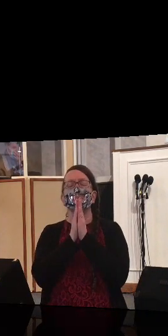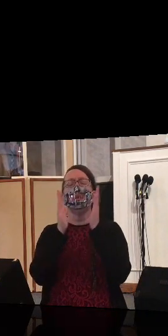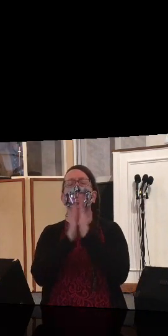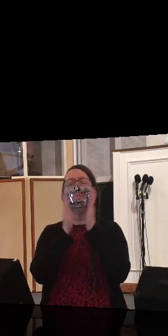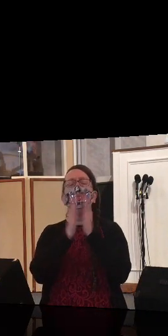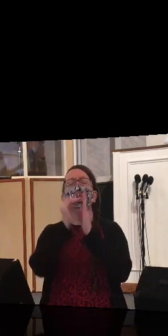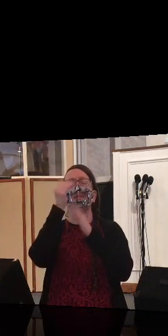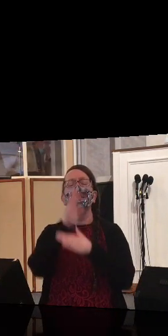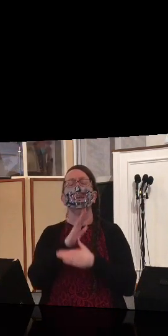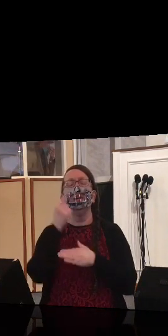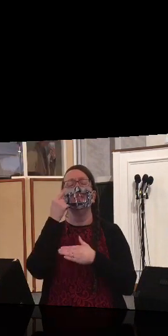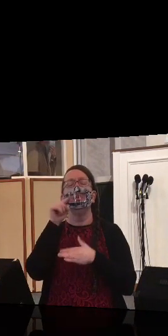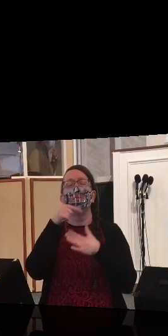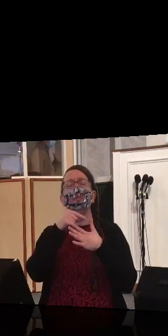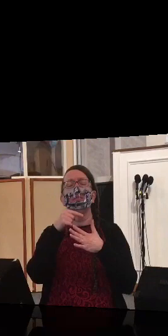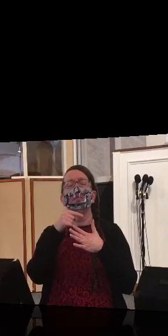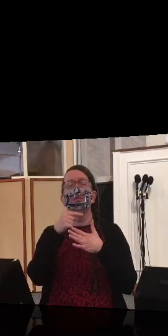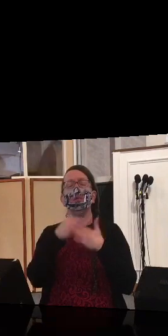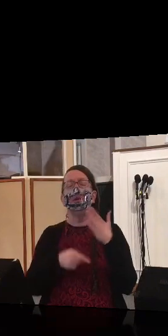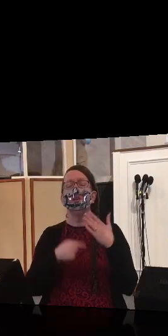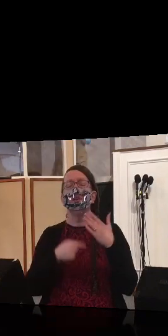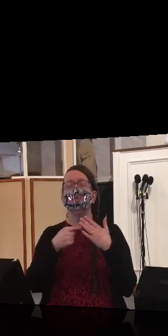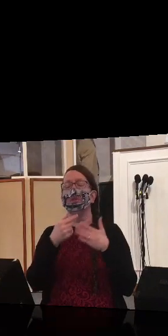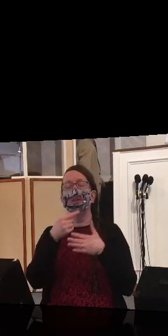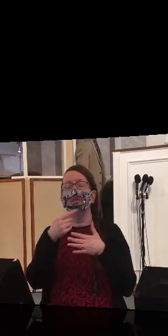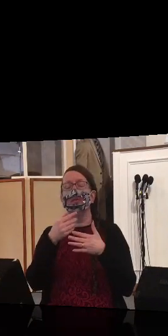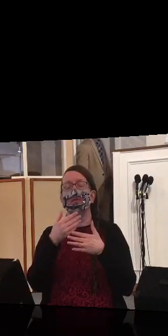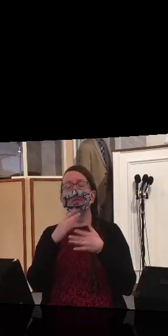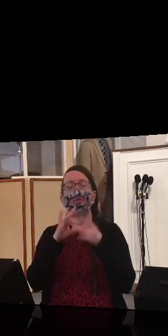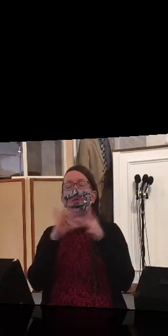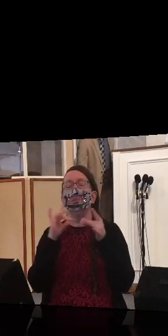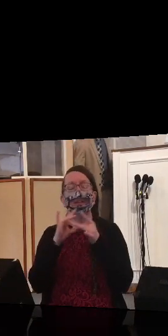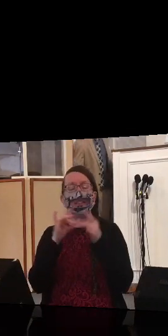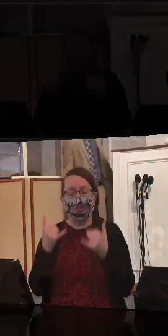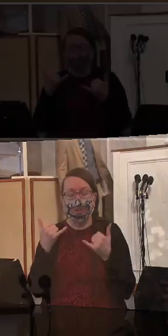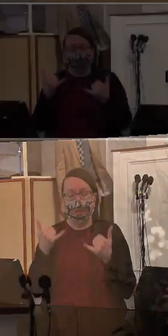Te aprecio, Señor Jesucristo, por lo que tú estás haciendo ahora